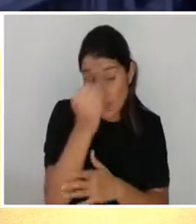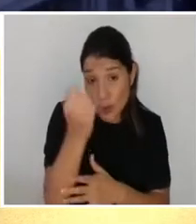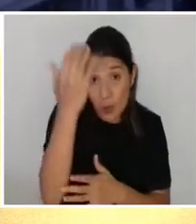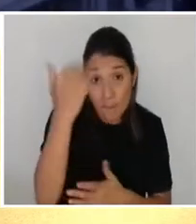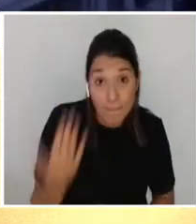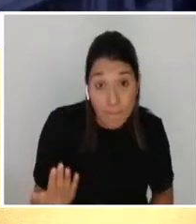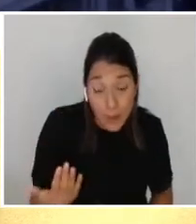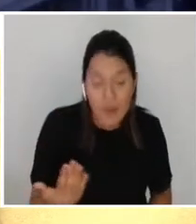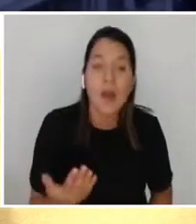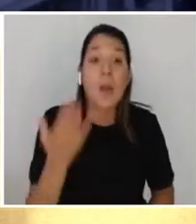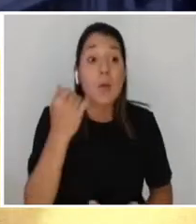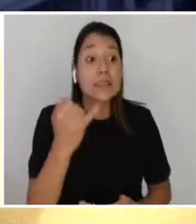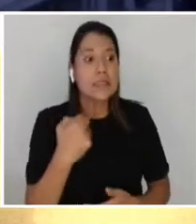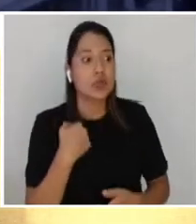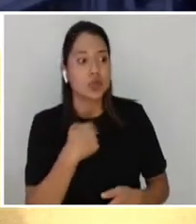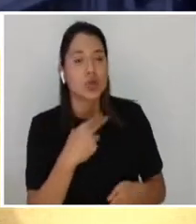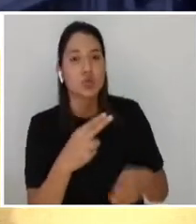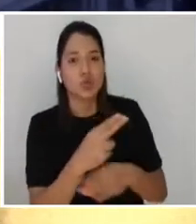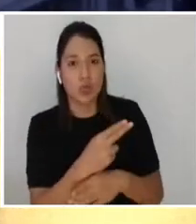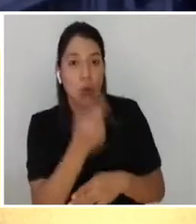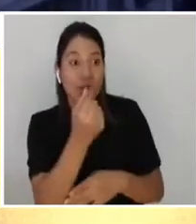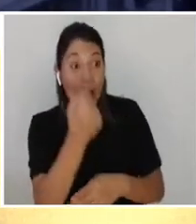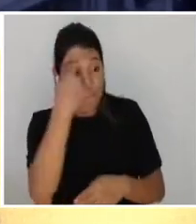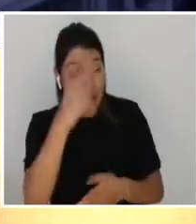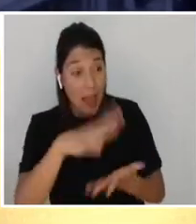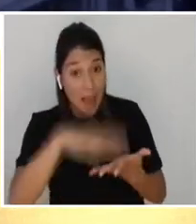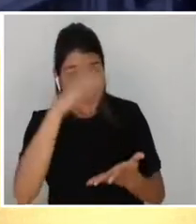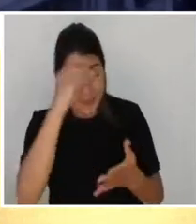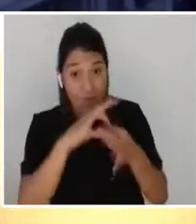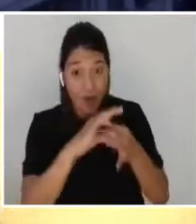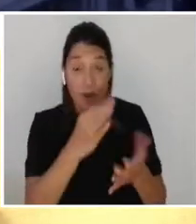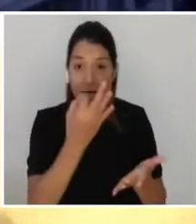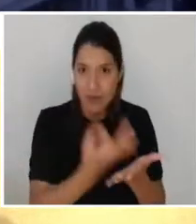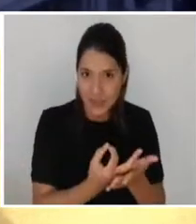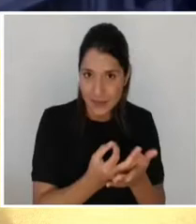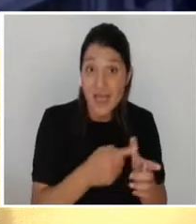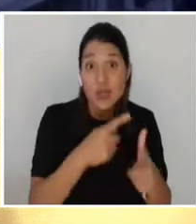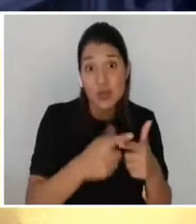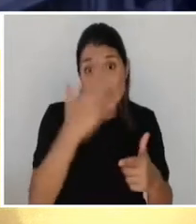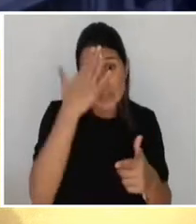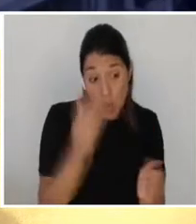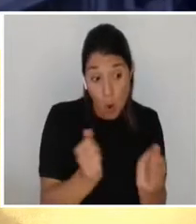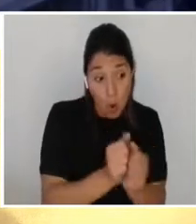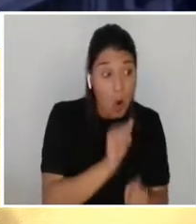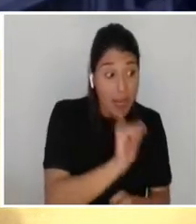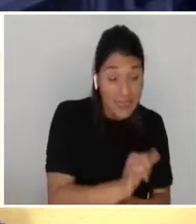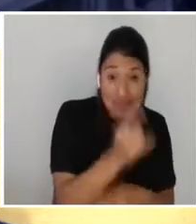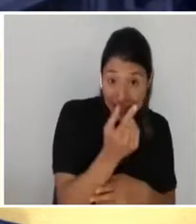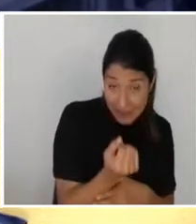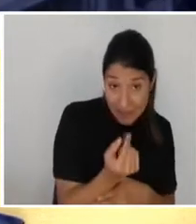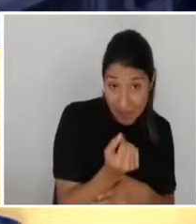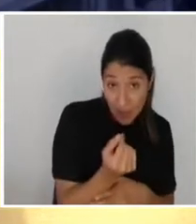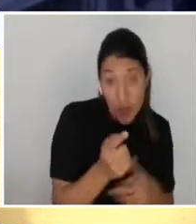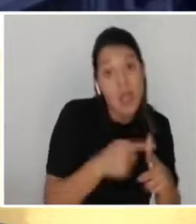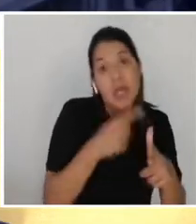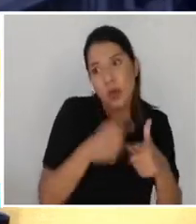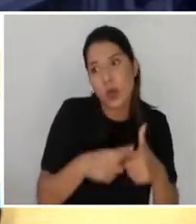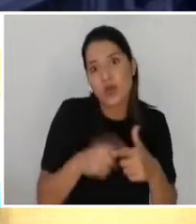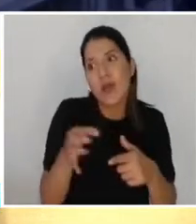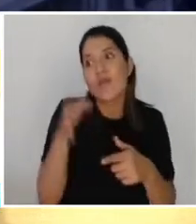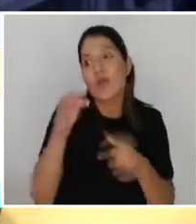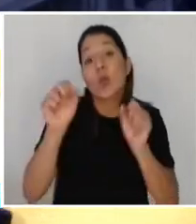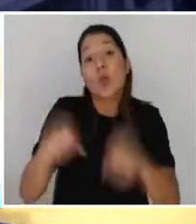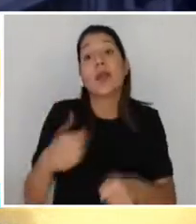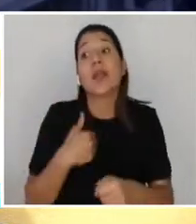ese dinero para aprender acerca de finanzas, sabremos que con esas finanzas que nosotros dividimos, podemos tener mucho más de lo que teníamos para el fin de